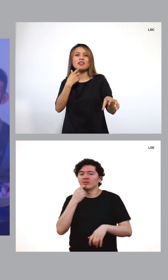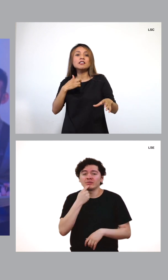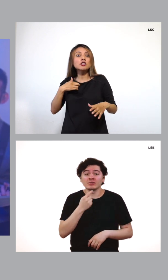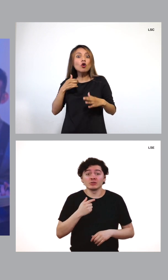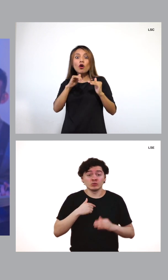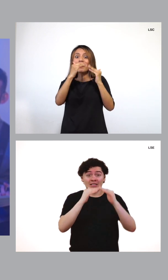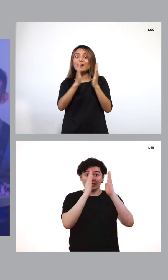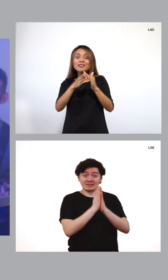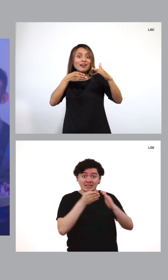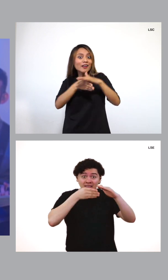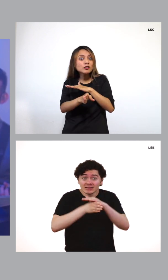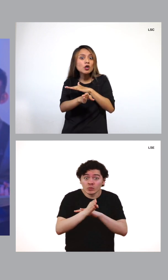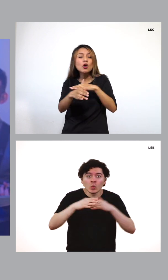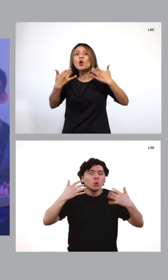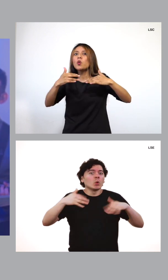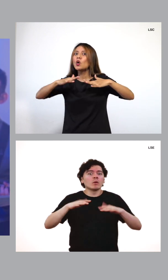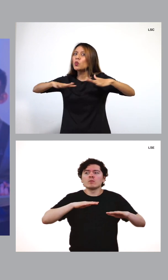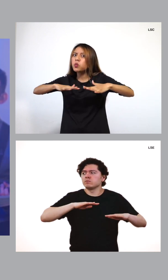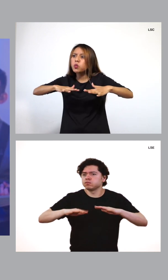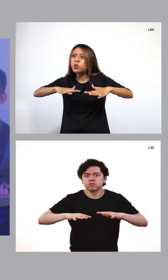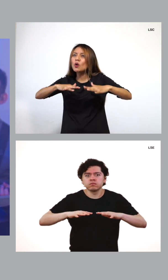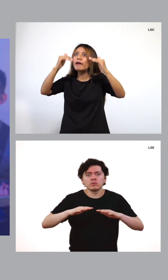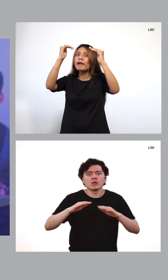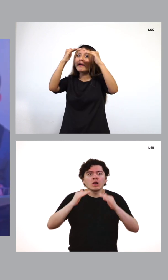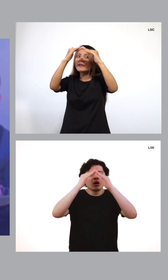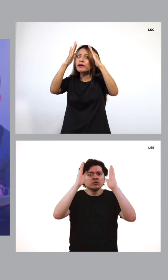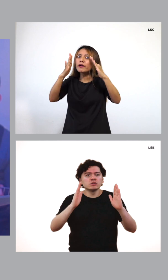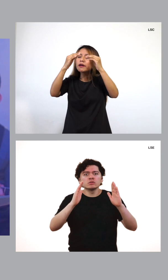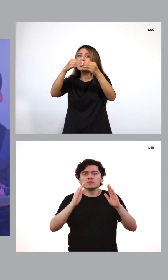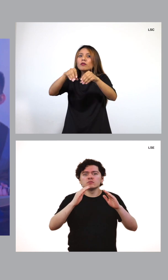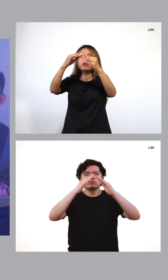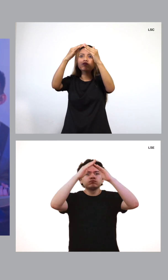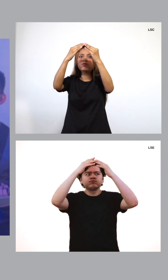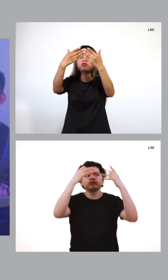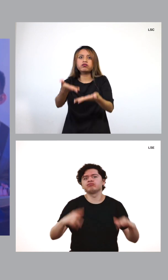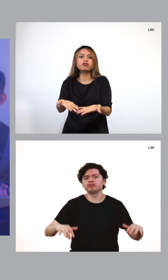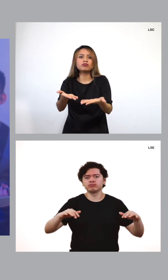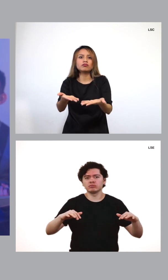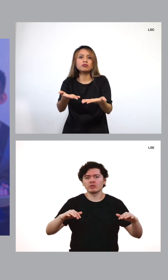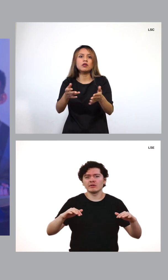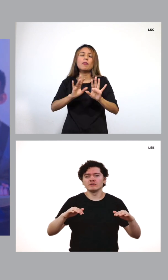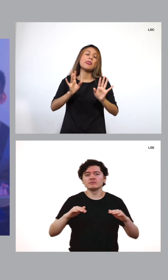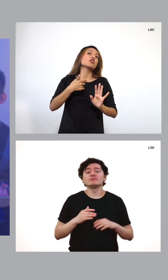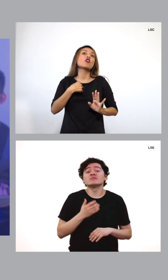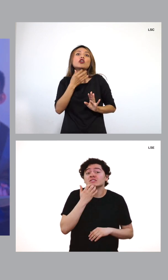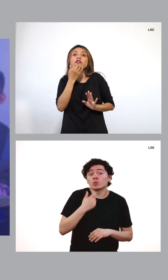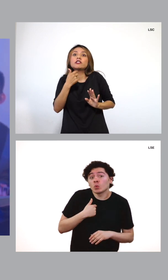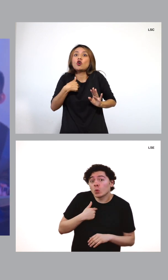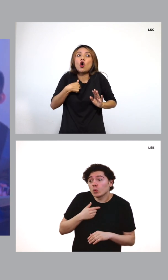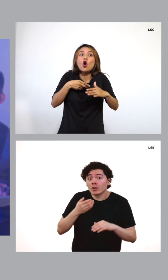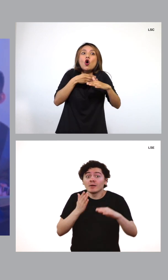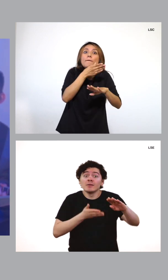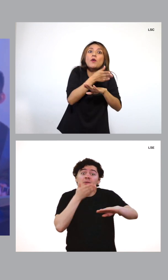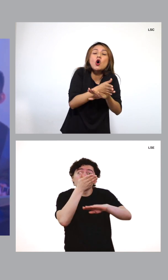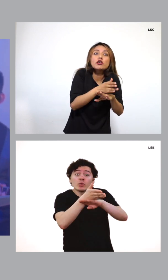tejado. Todo el mundo, en el mundo hispano, seguramente al otro lado del Atlántico también decís esa expresión. Uy, yo si voy a la iglesia se